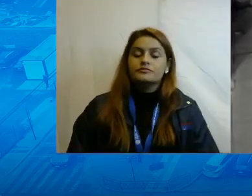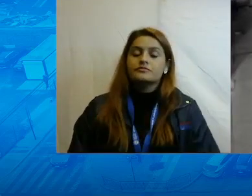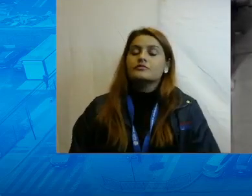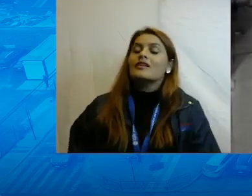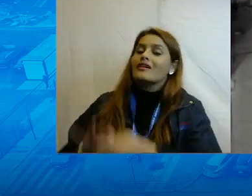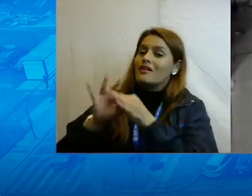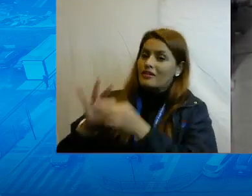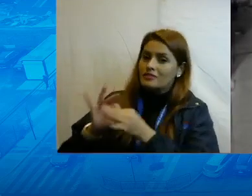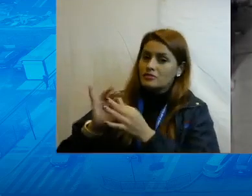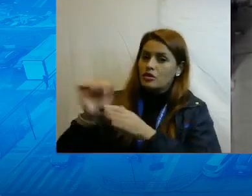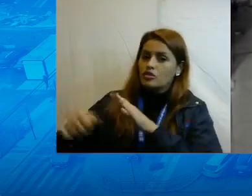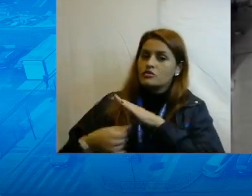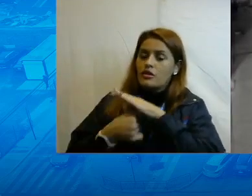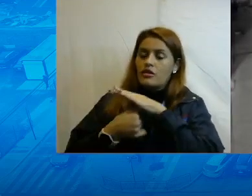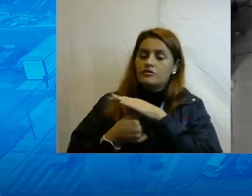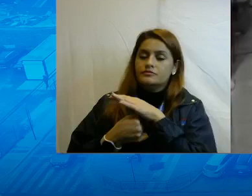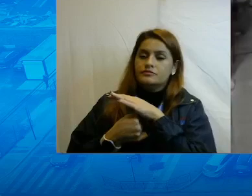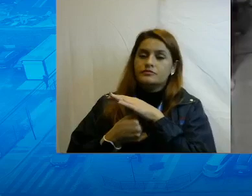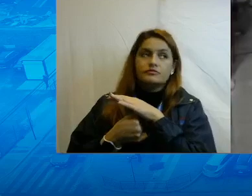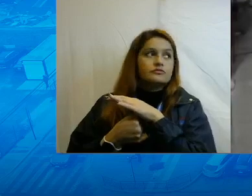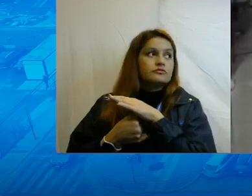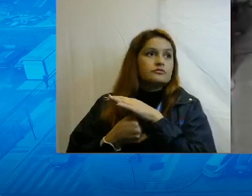Gracias, concejal.